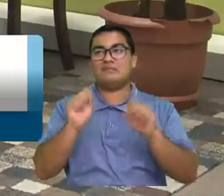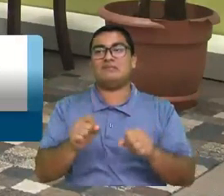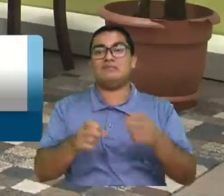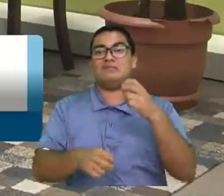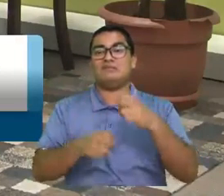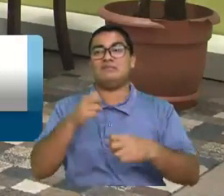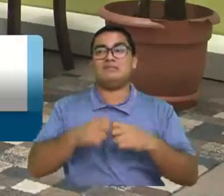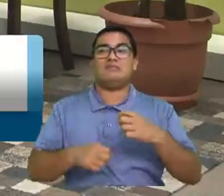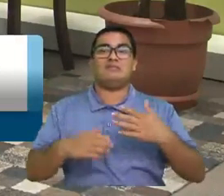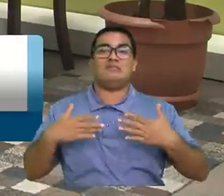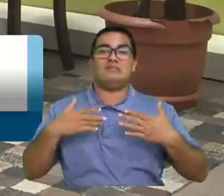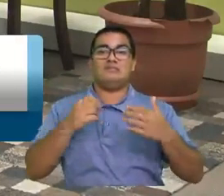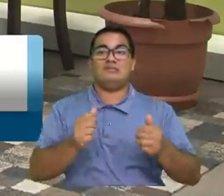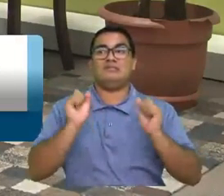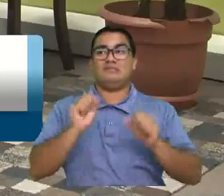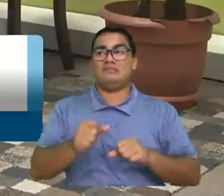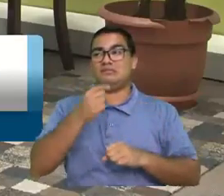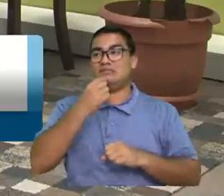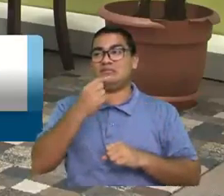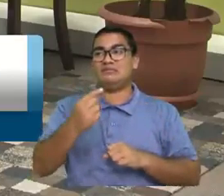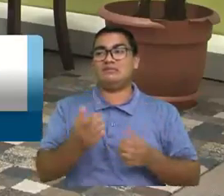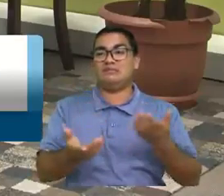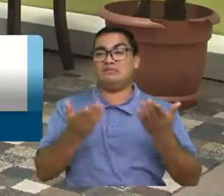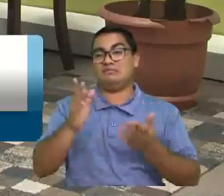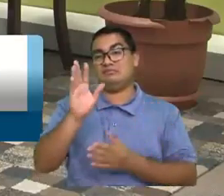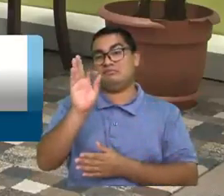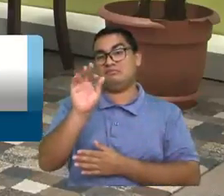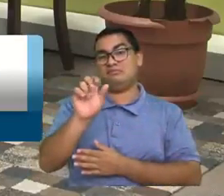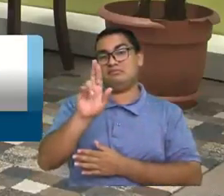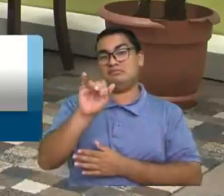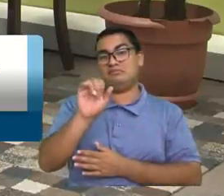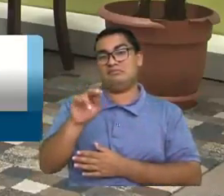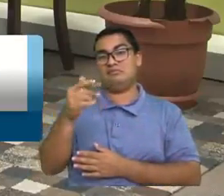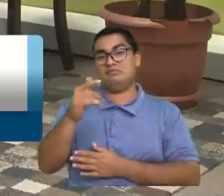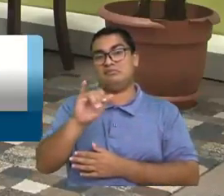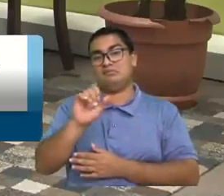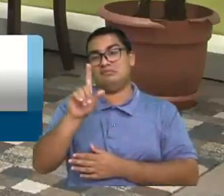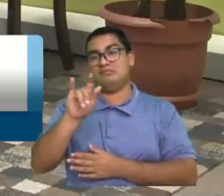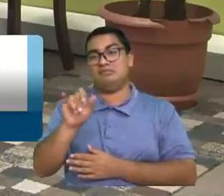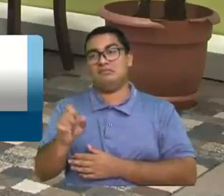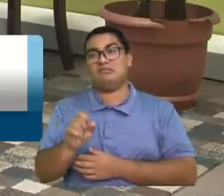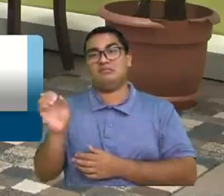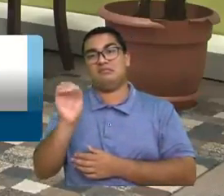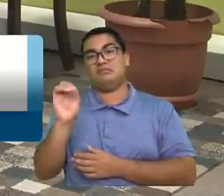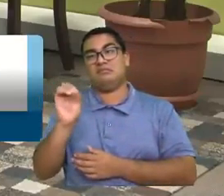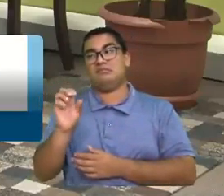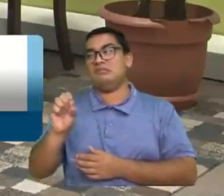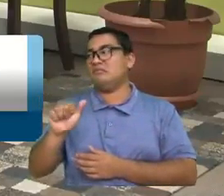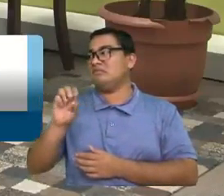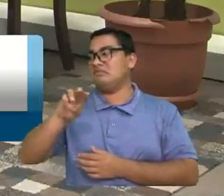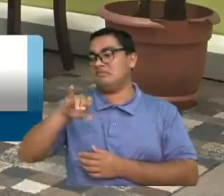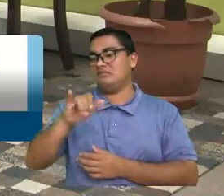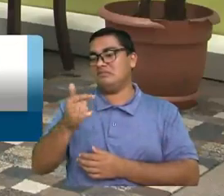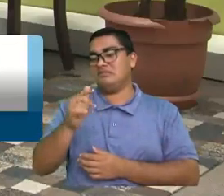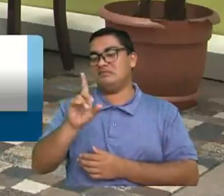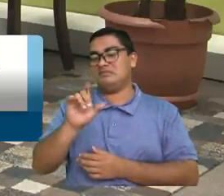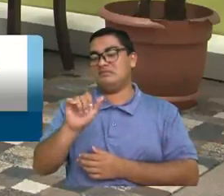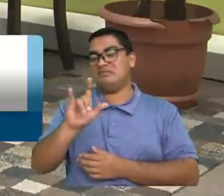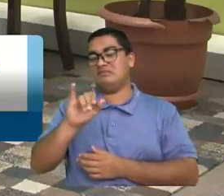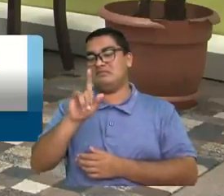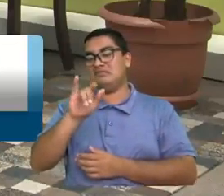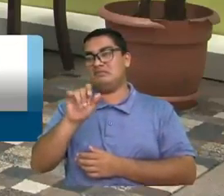salud y decir, puedo tener una faringitis, puedo tener una amigdalitis. Pero como te digo,